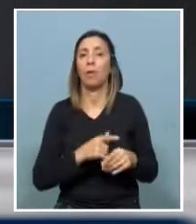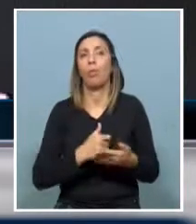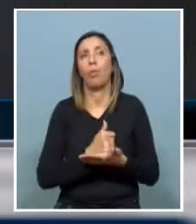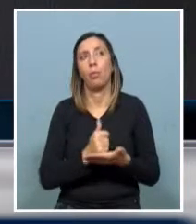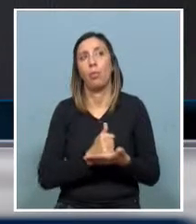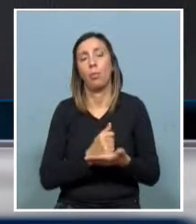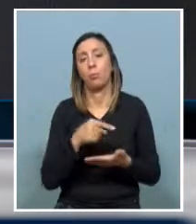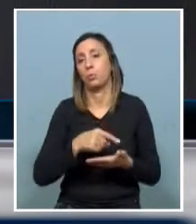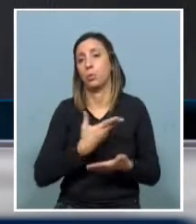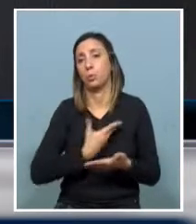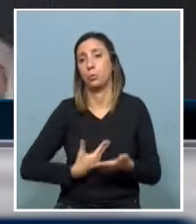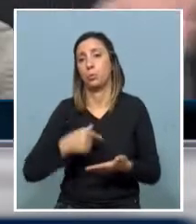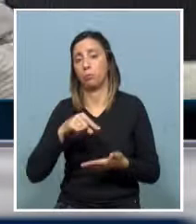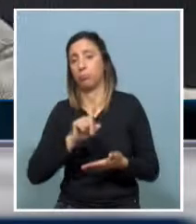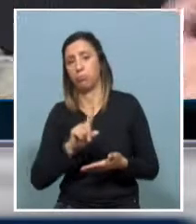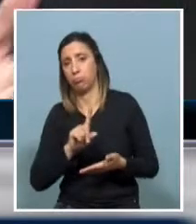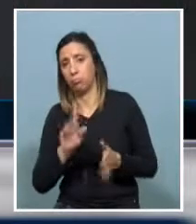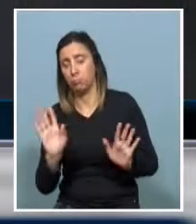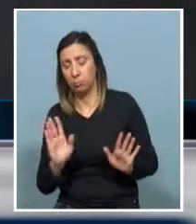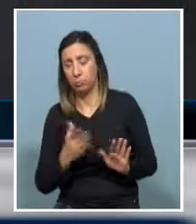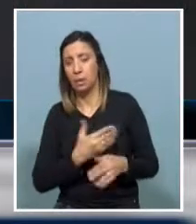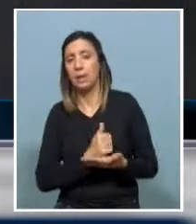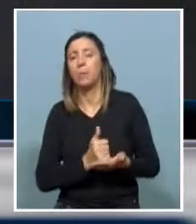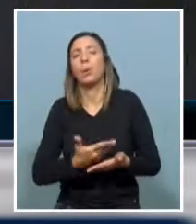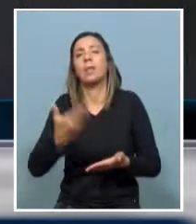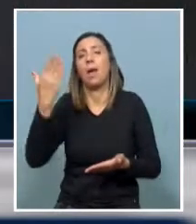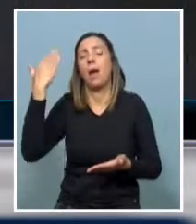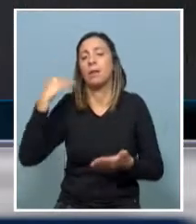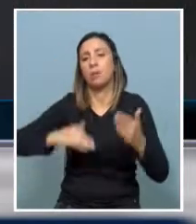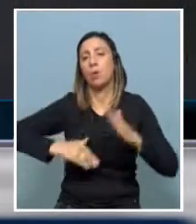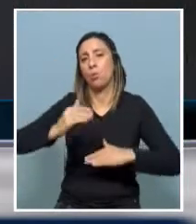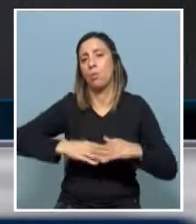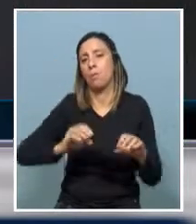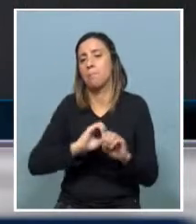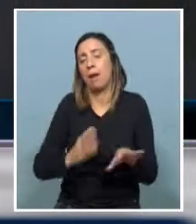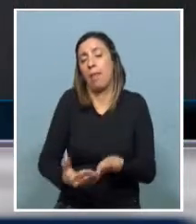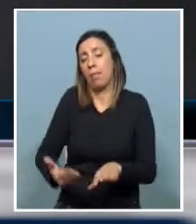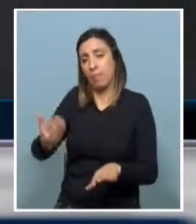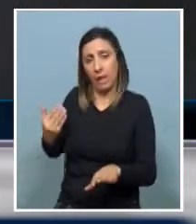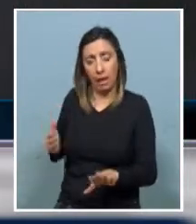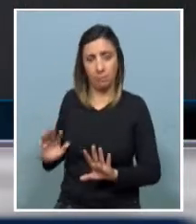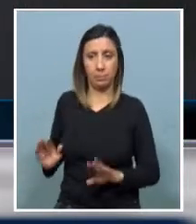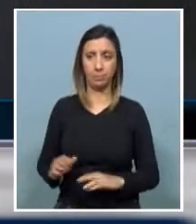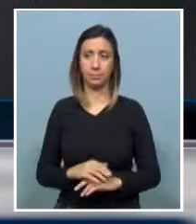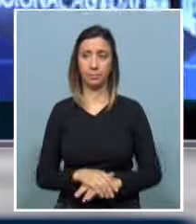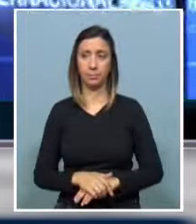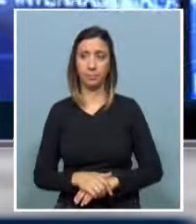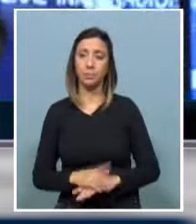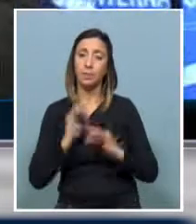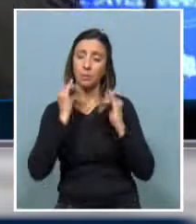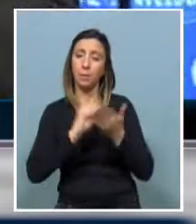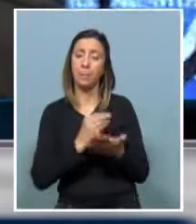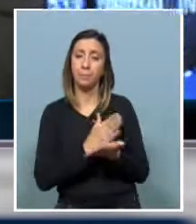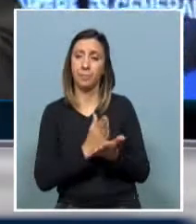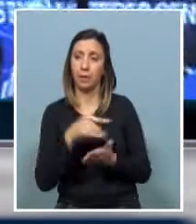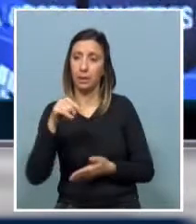por esta auditoría que se está realizando, sino el atraso viene de la construcción y de la mala construcción que tuvieron en el último año, ¿no? Más información para